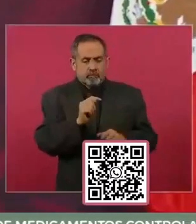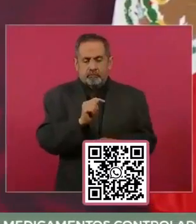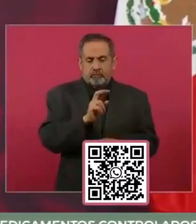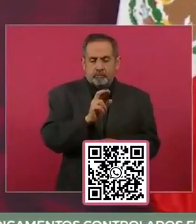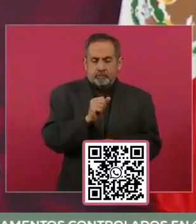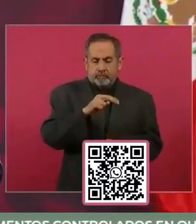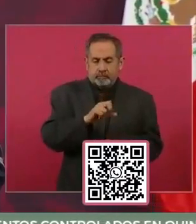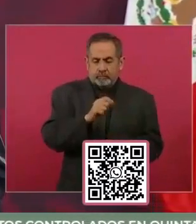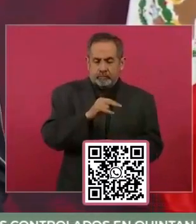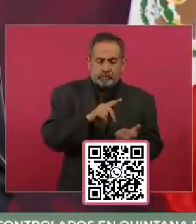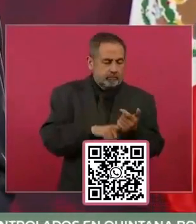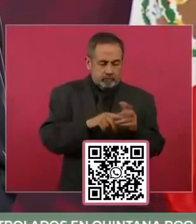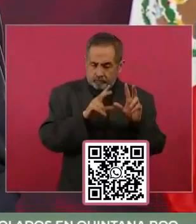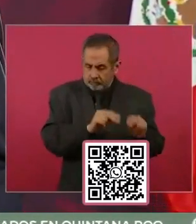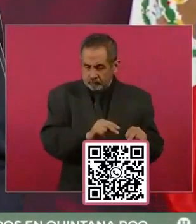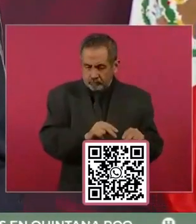Esto va a ir acompañado